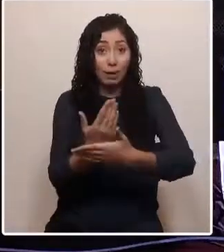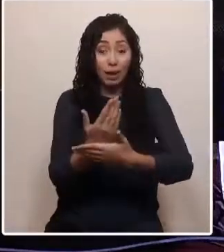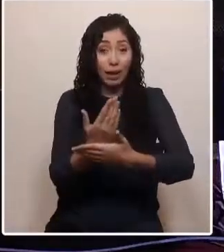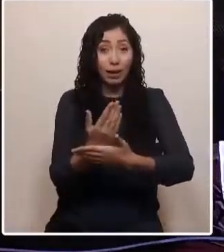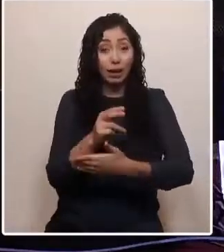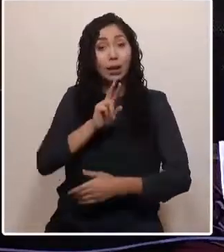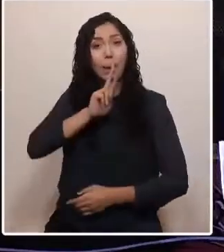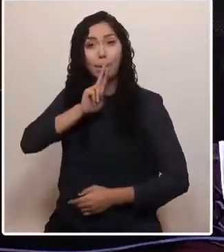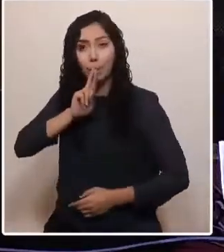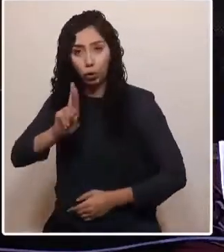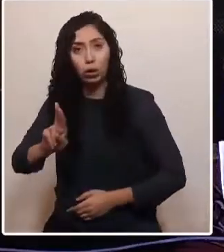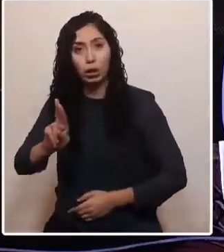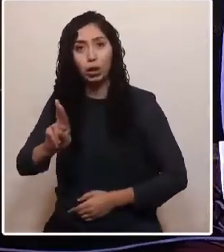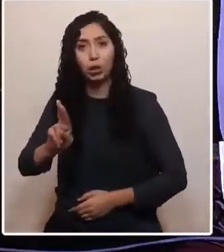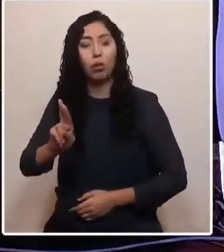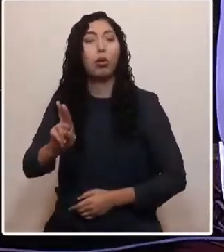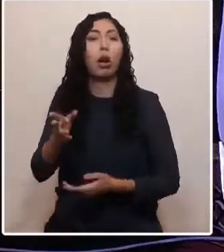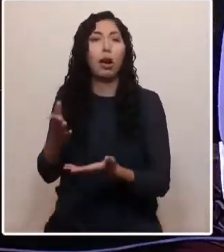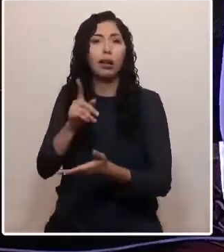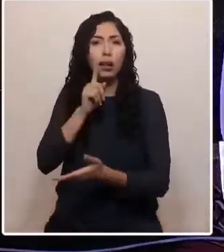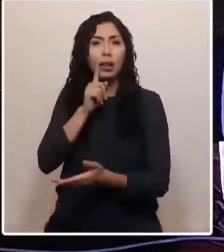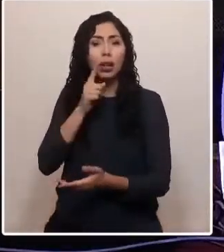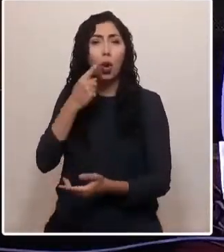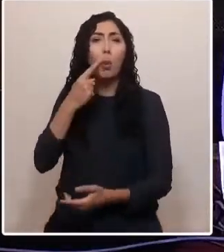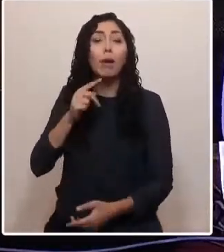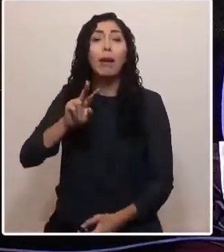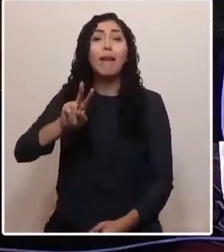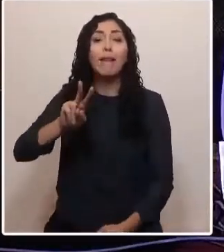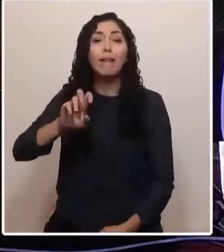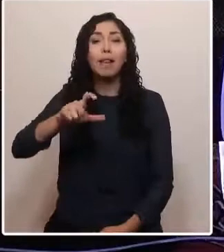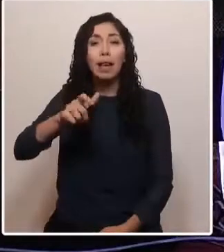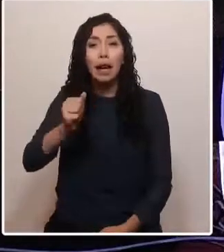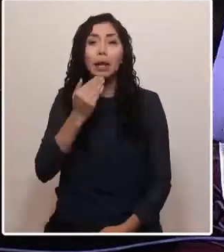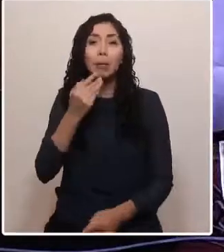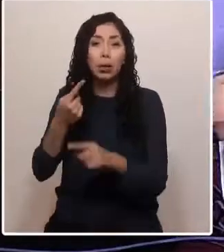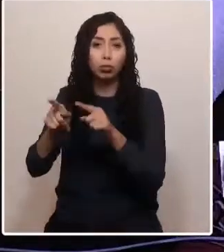a al convencional y la convencional requirente.